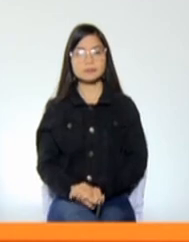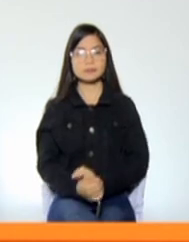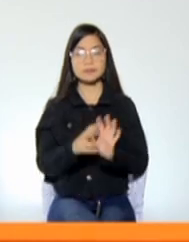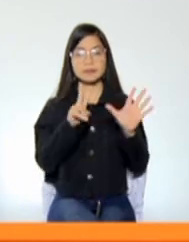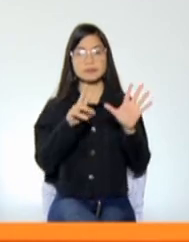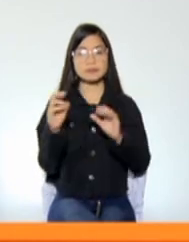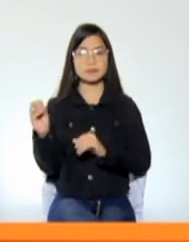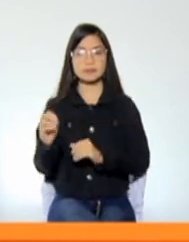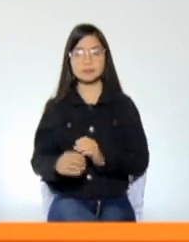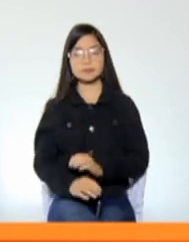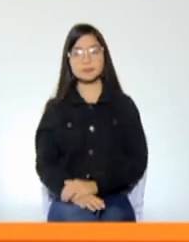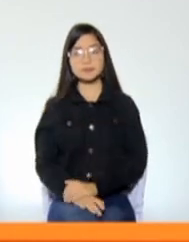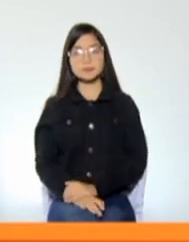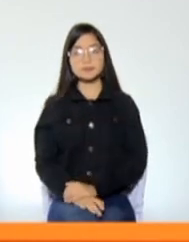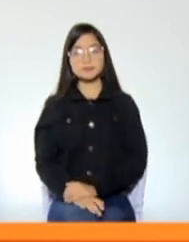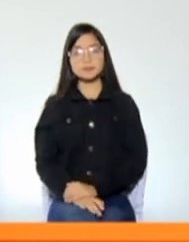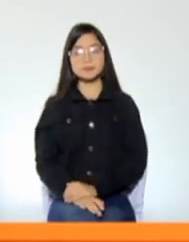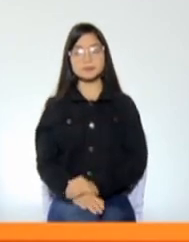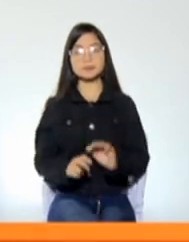70,